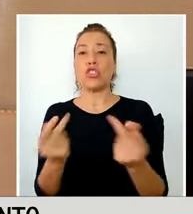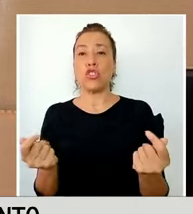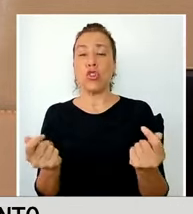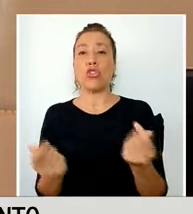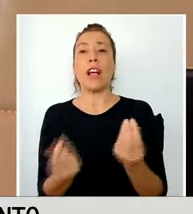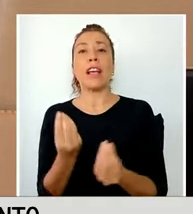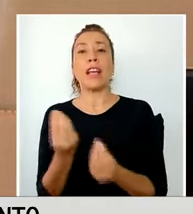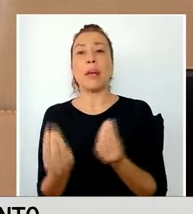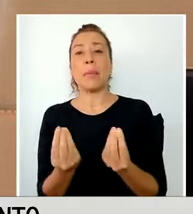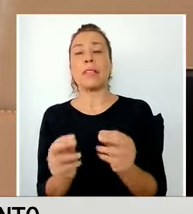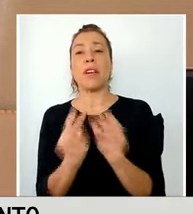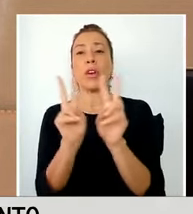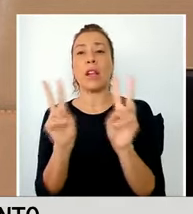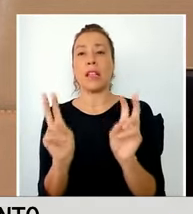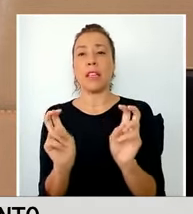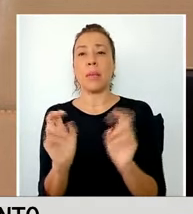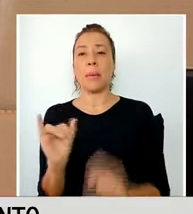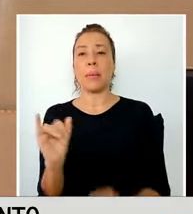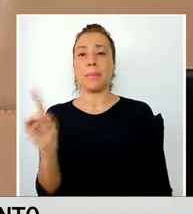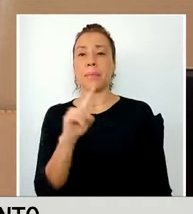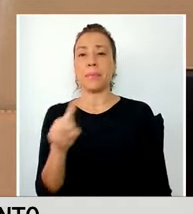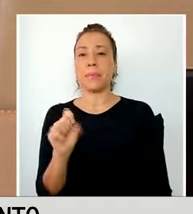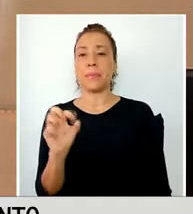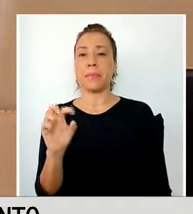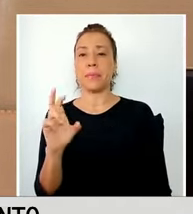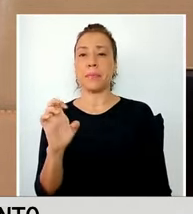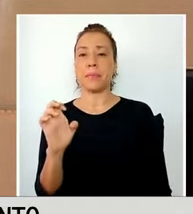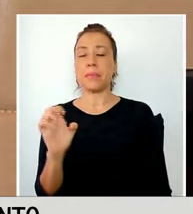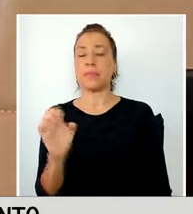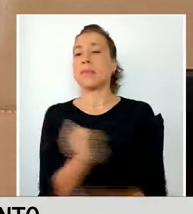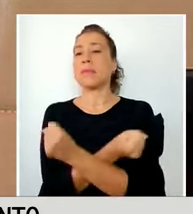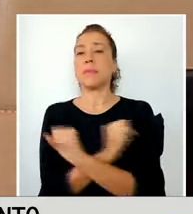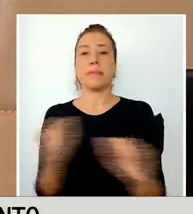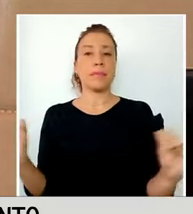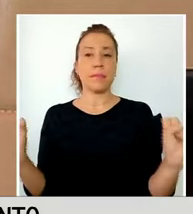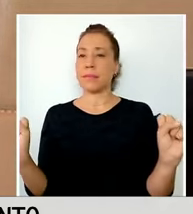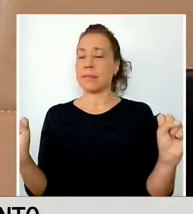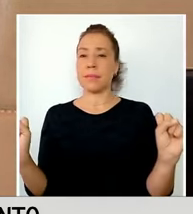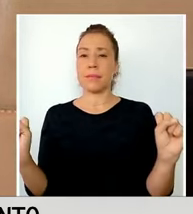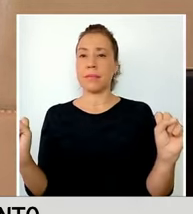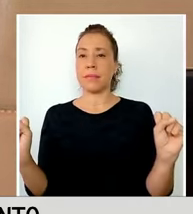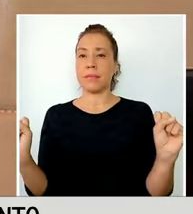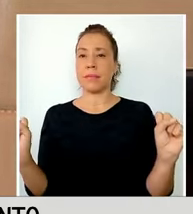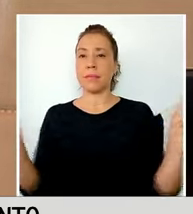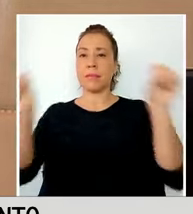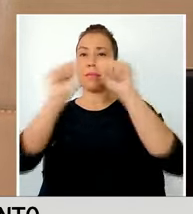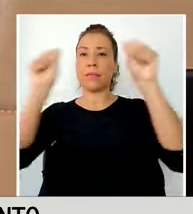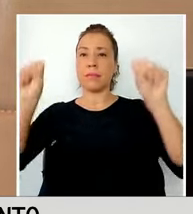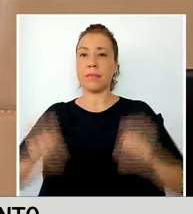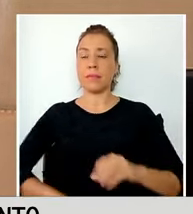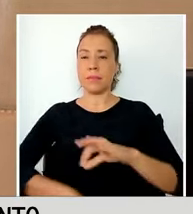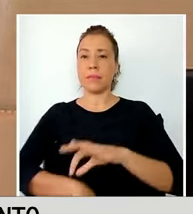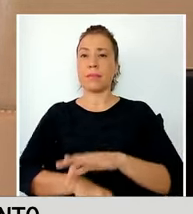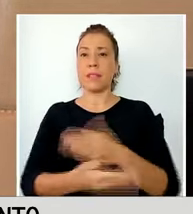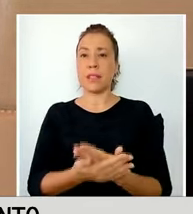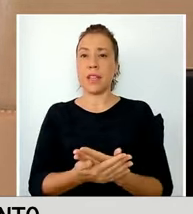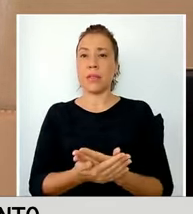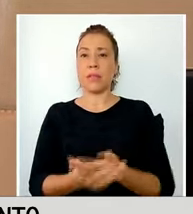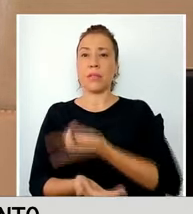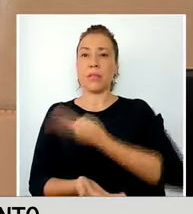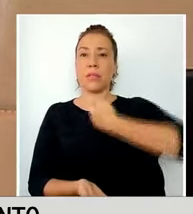tema de las isapres es imposible que el sistema de salud de nuestro país